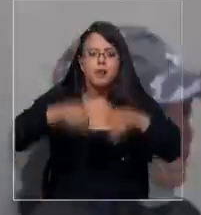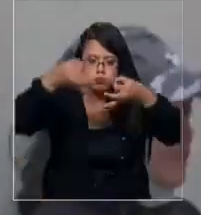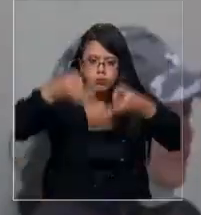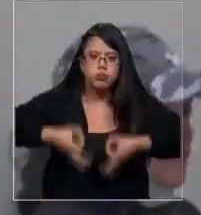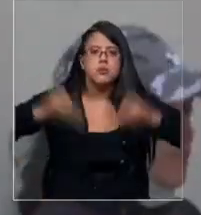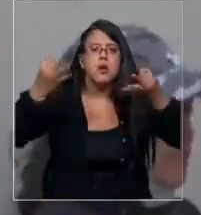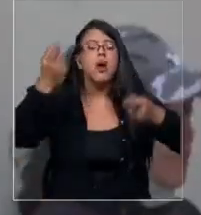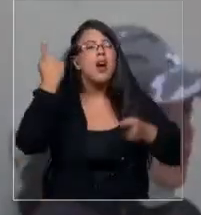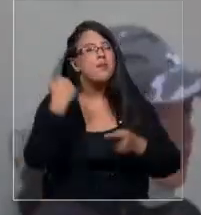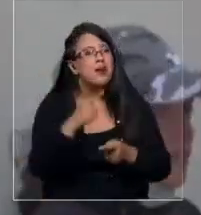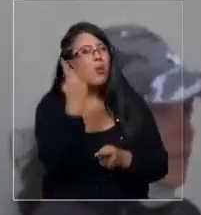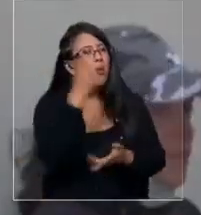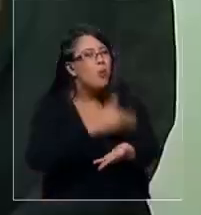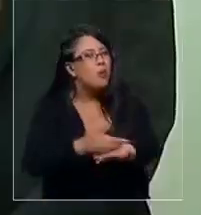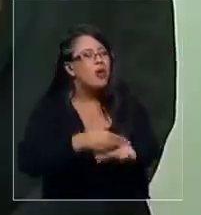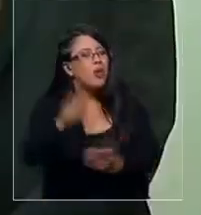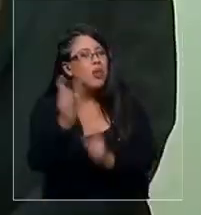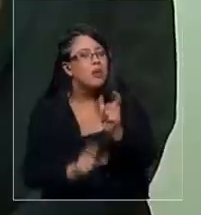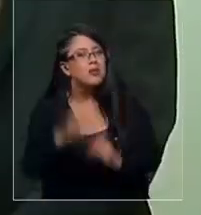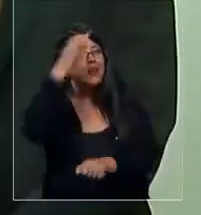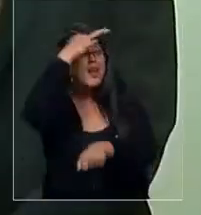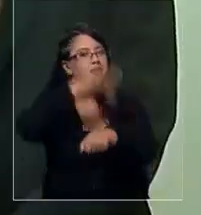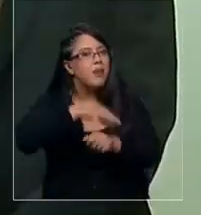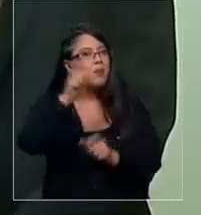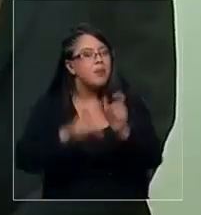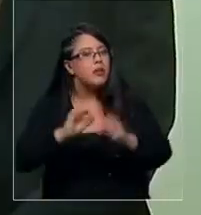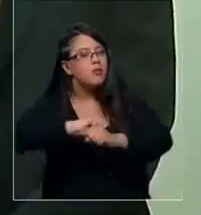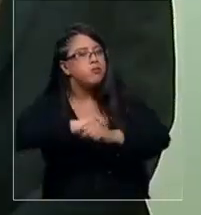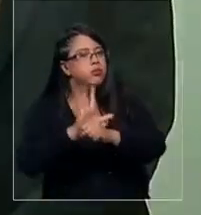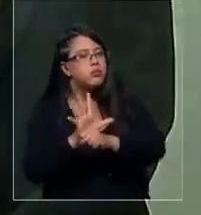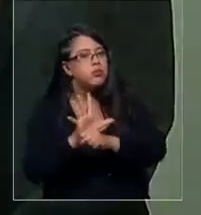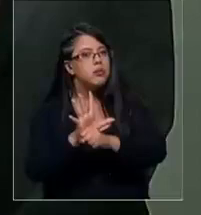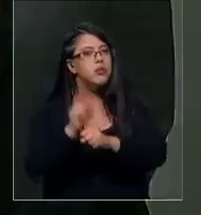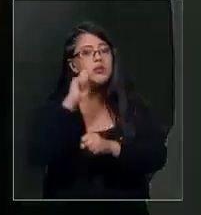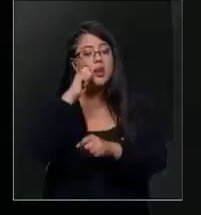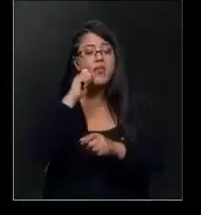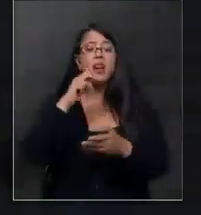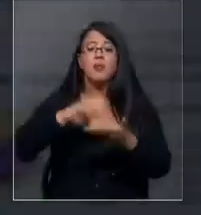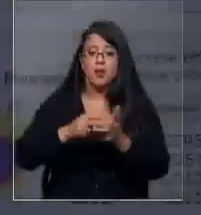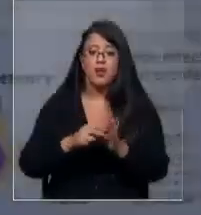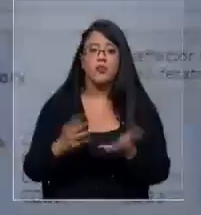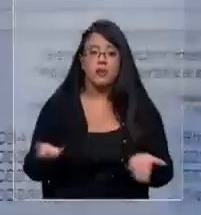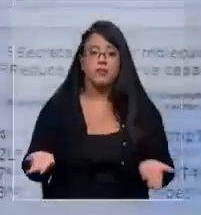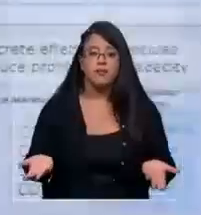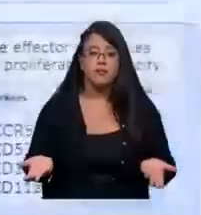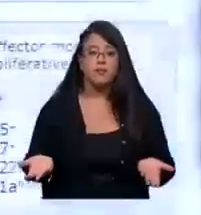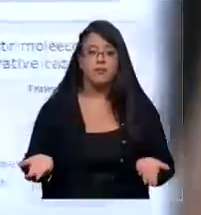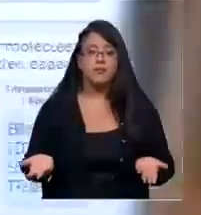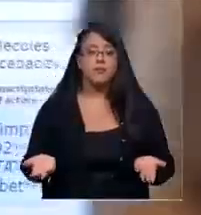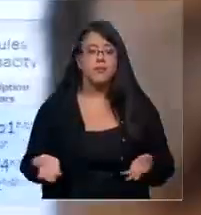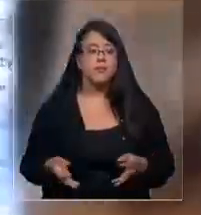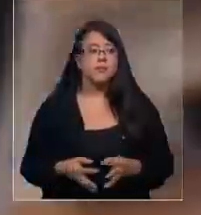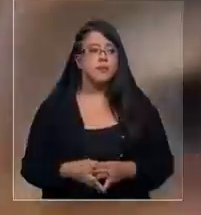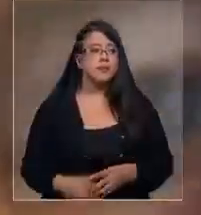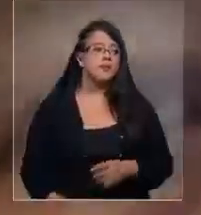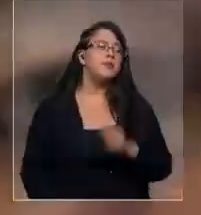casos de virus corona enfermo, vamos a estar en un grave problema.